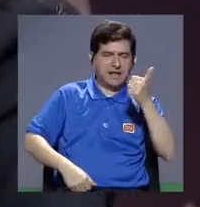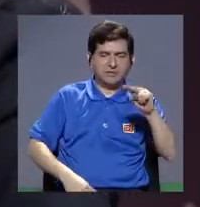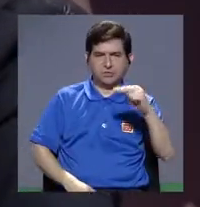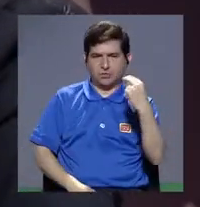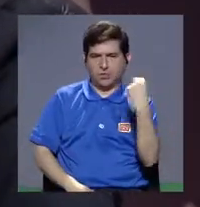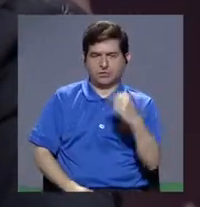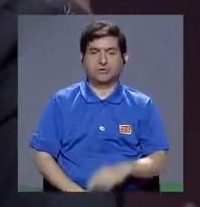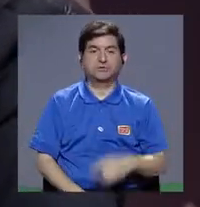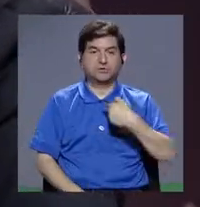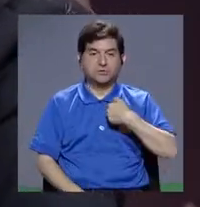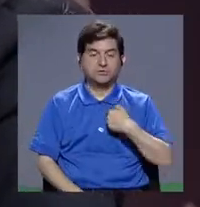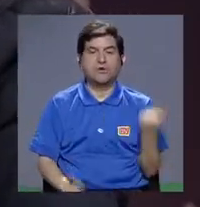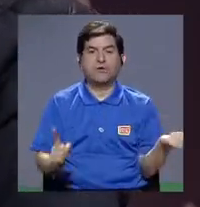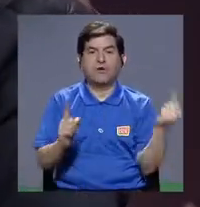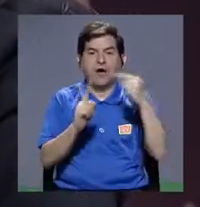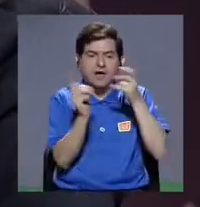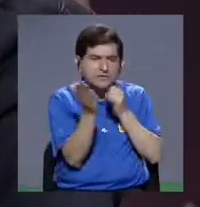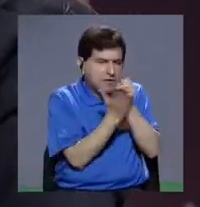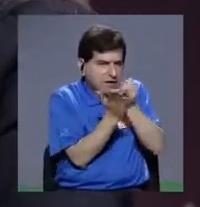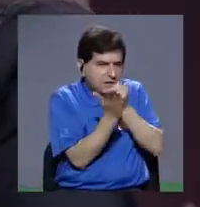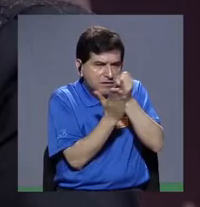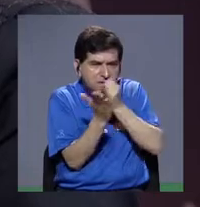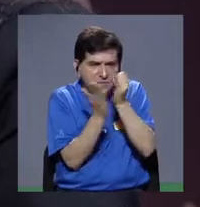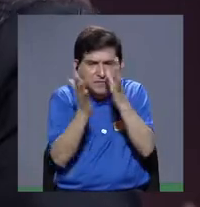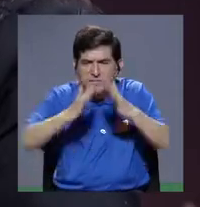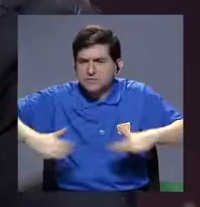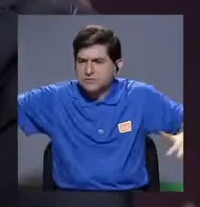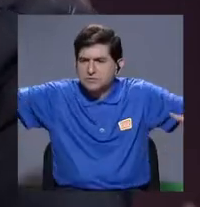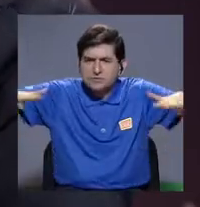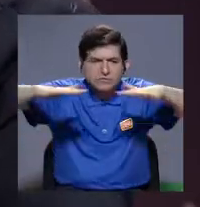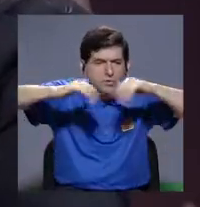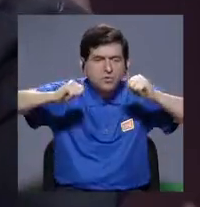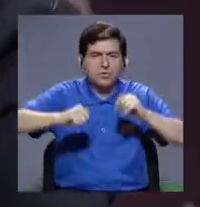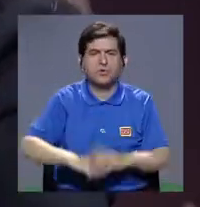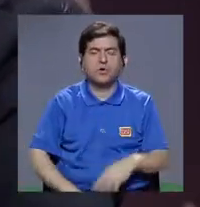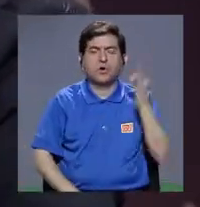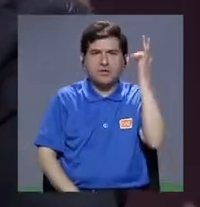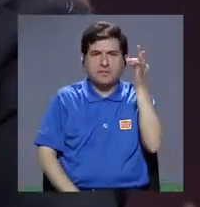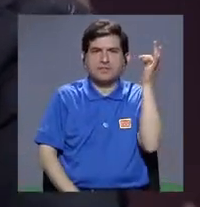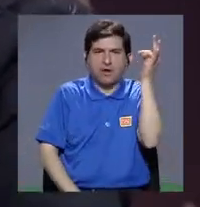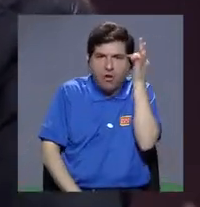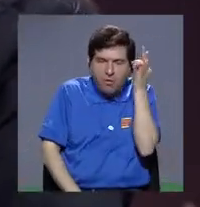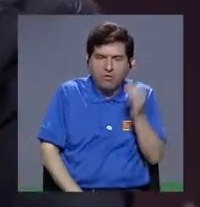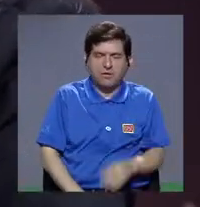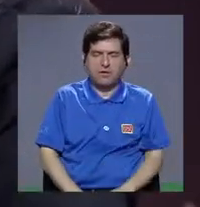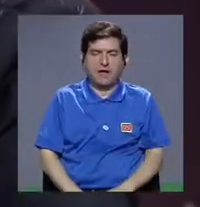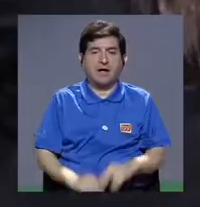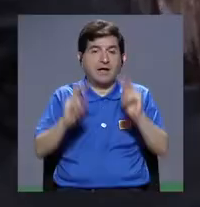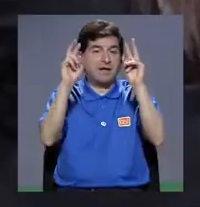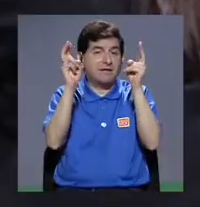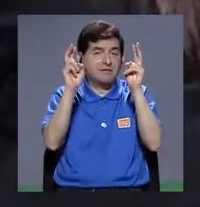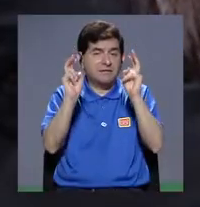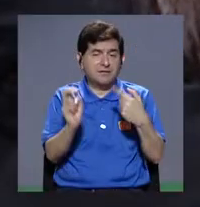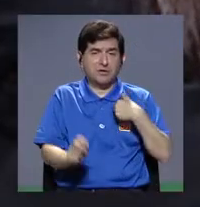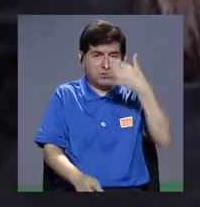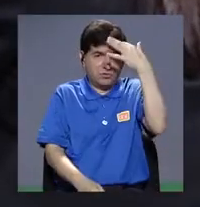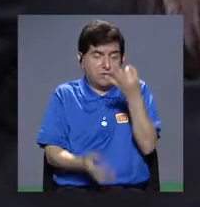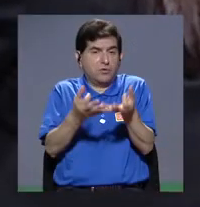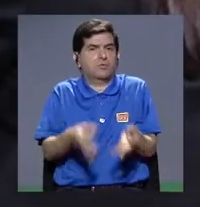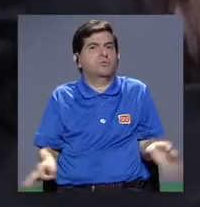donde yo hago hasta investigación de campo teórica etcétera sobre temas que me parecen